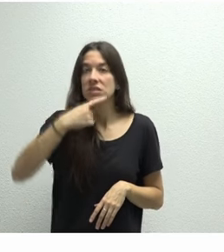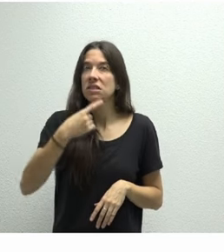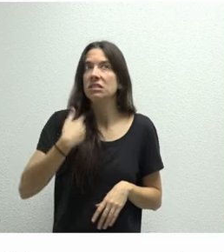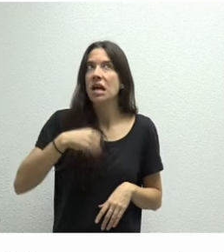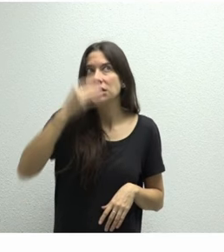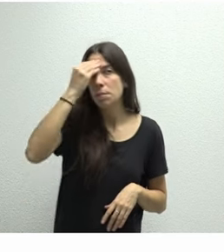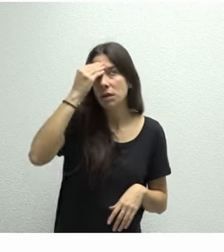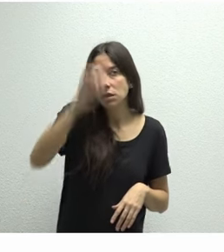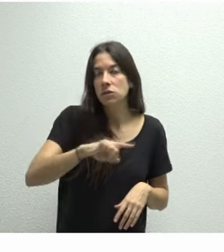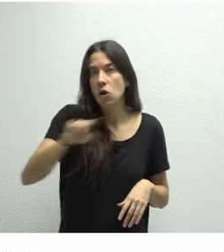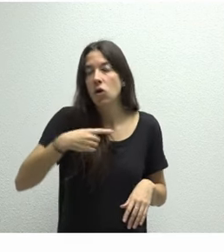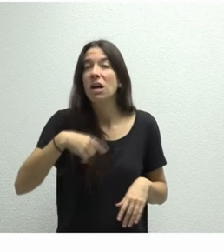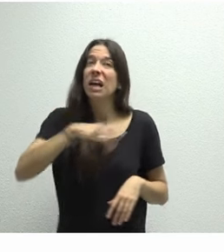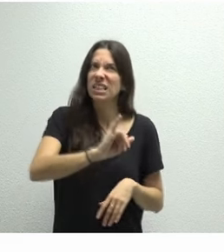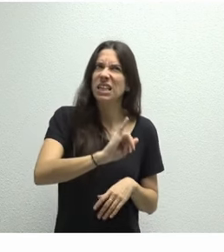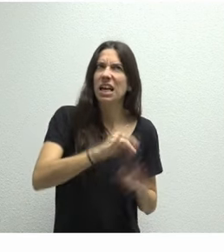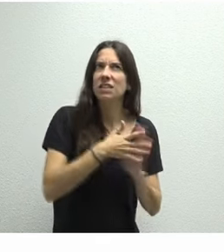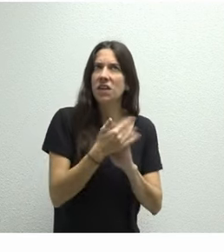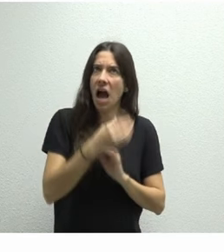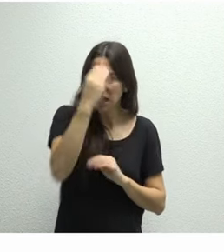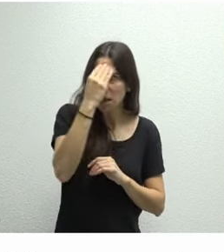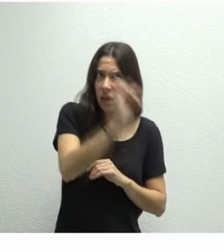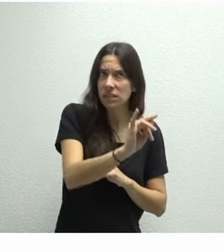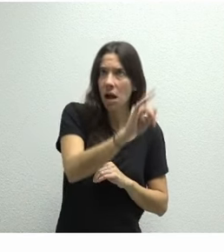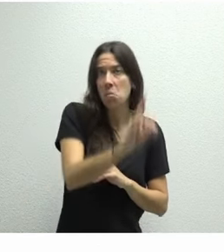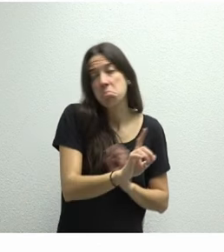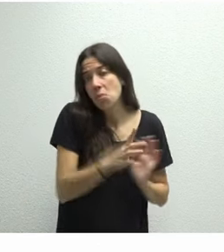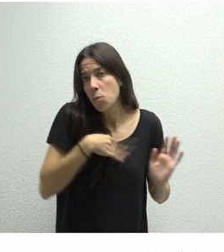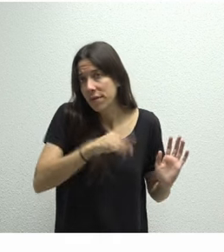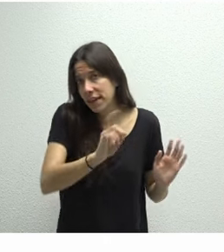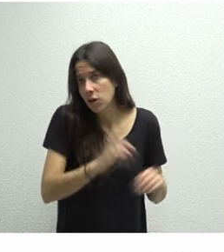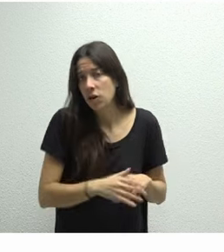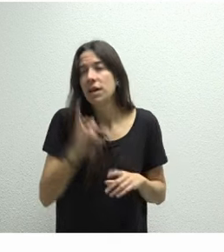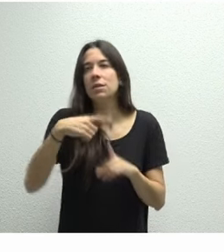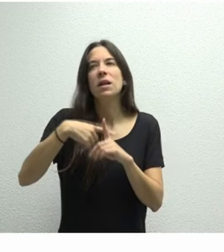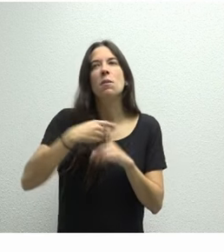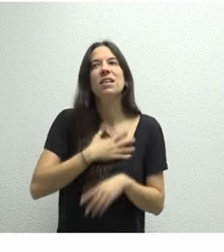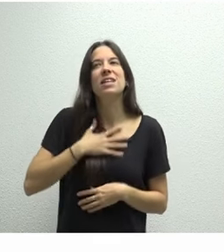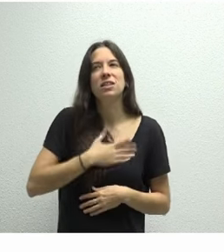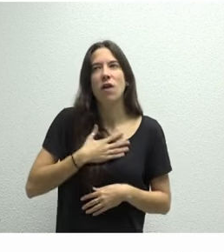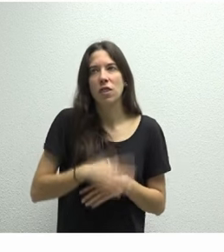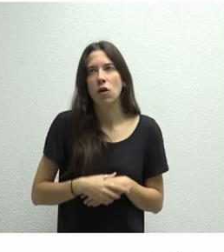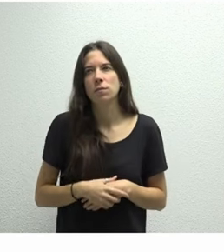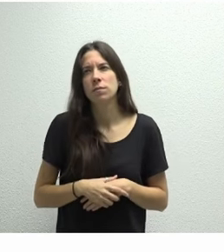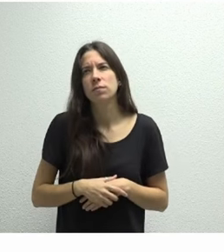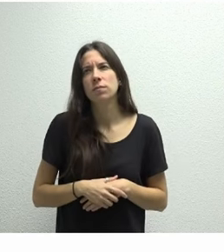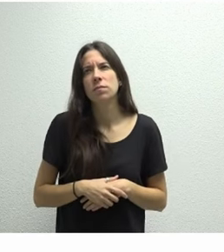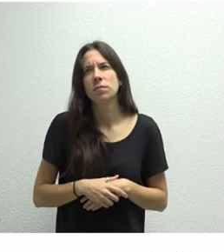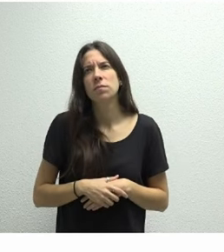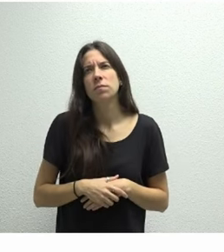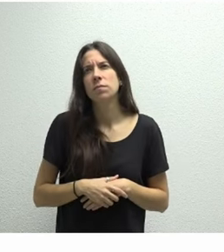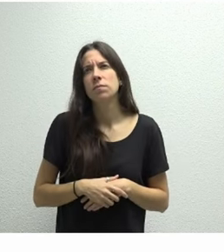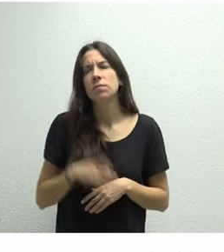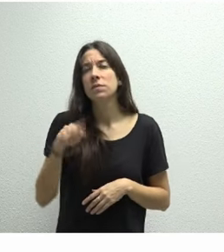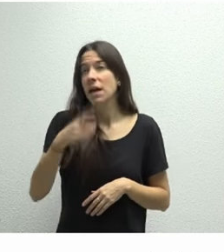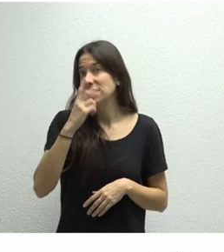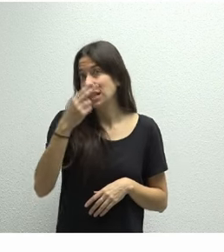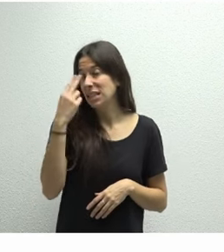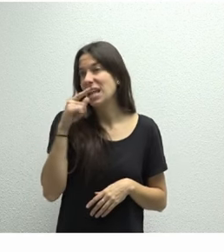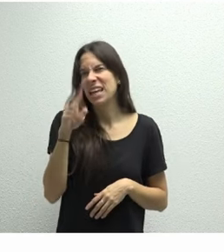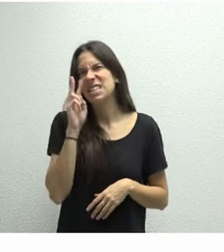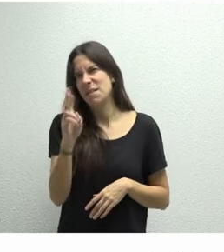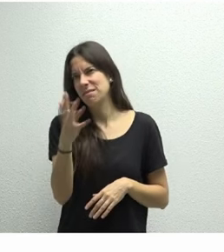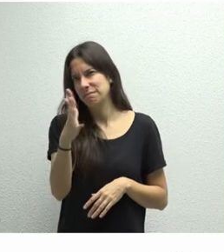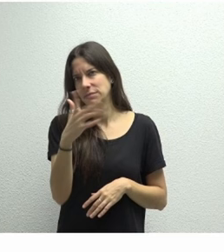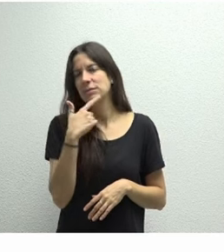se tenga no significa que se tenga en cuenta y qué grado de satisfacción bueno y en cuanto a las es interesante aquí no lo veis muy bien